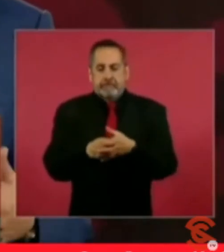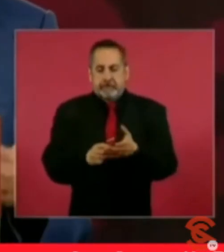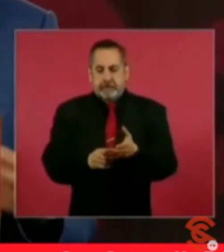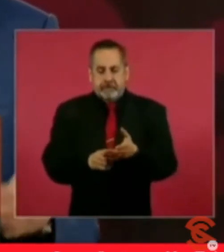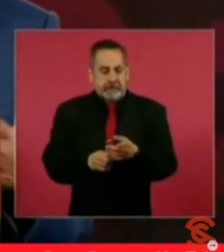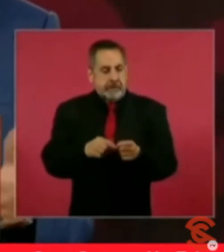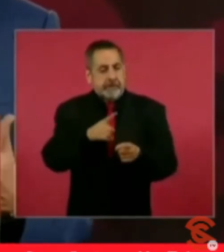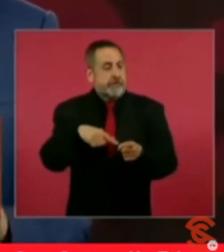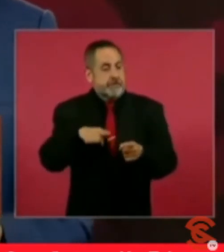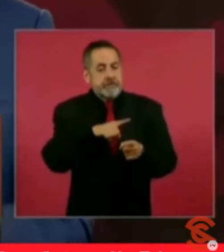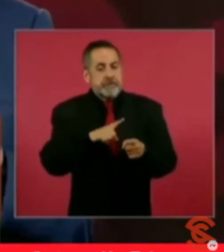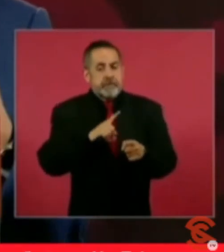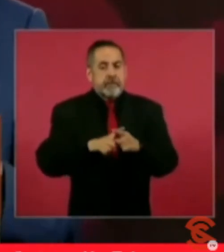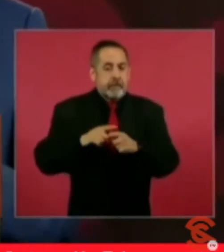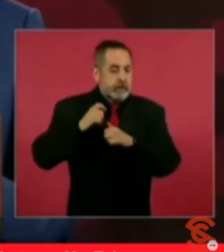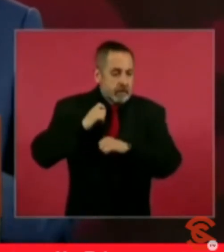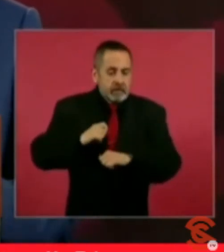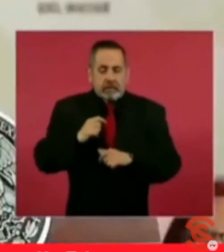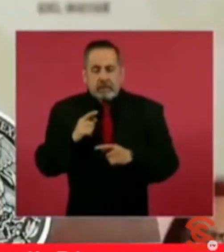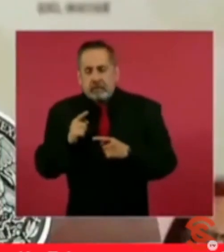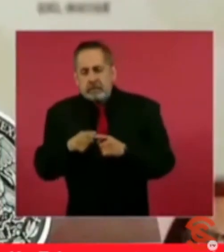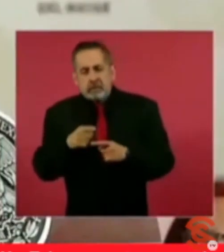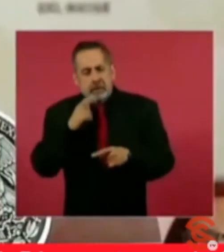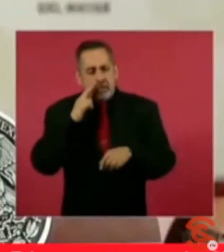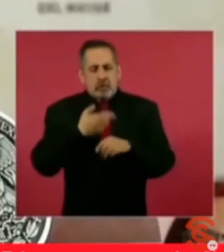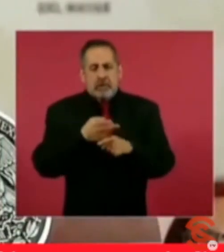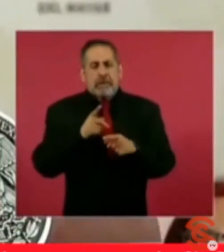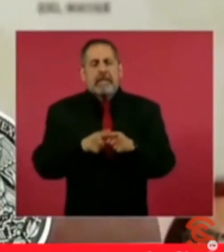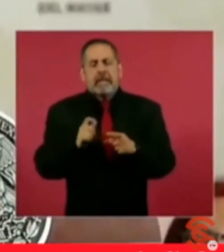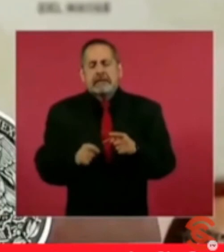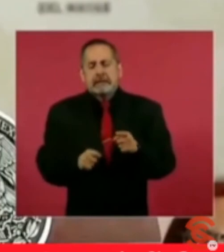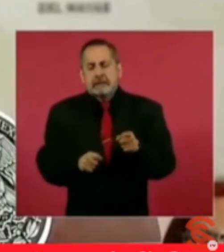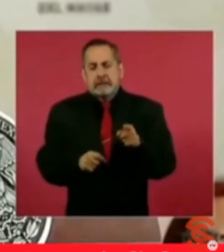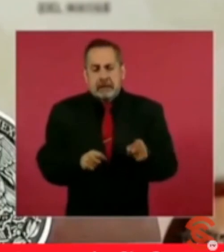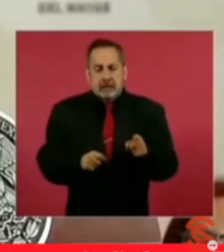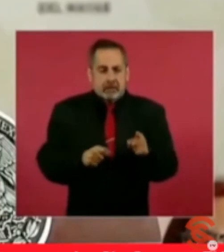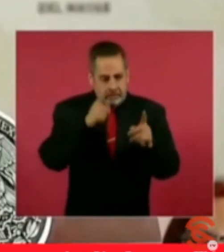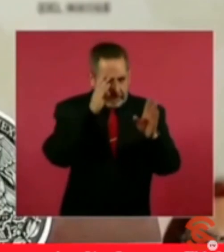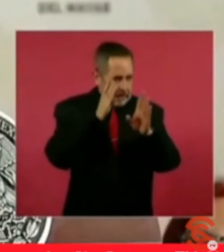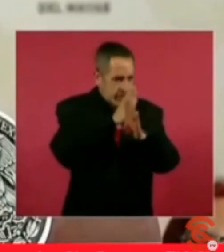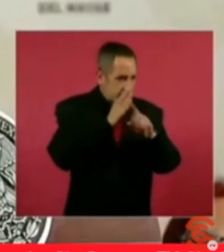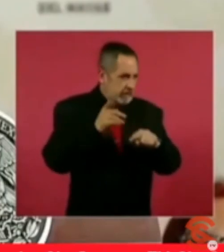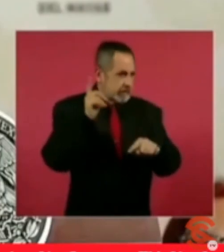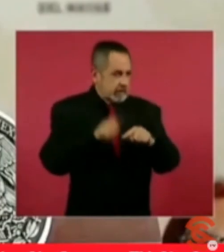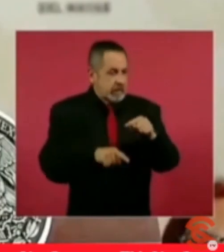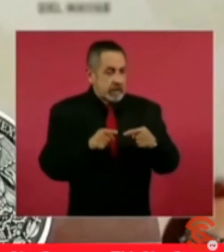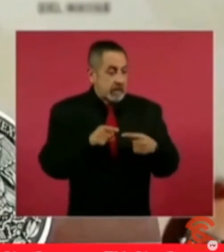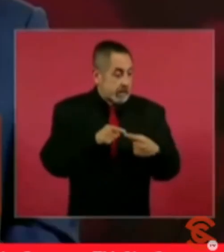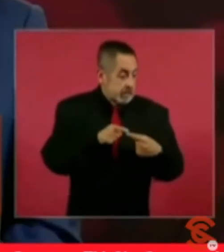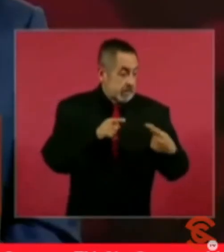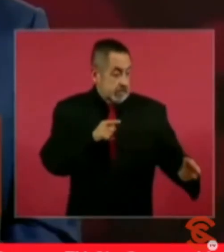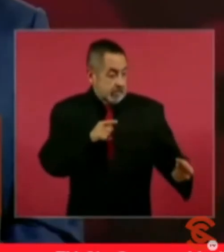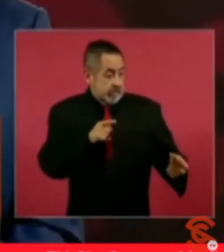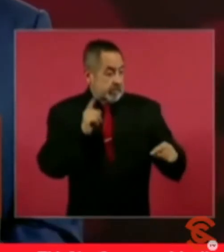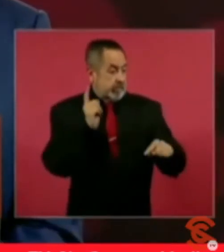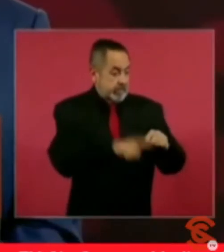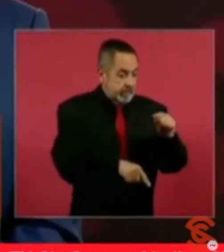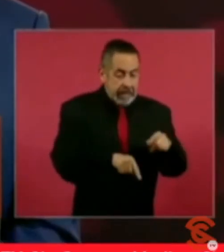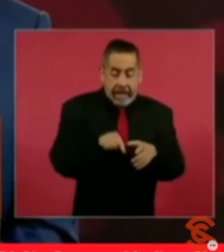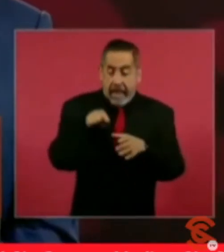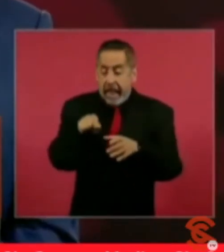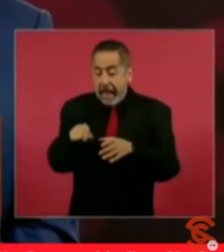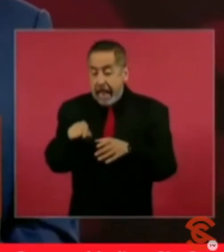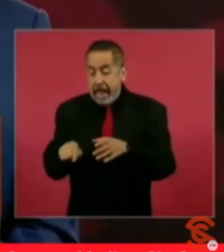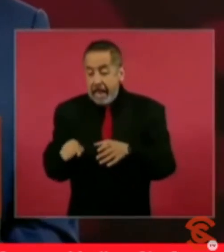encargados de, entre otras cosas, combatir a la oposición. Yo fui espiado